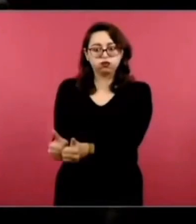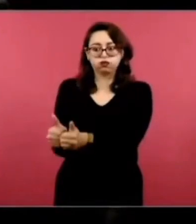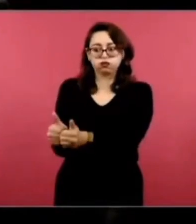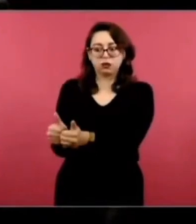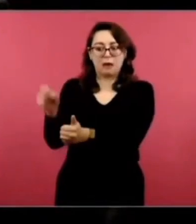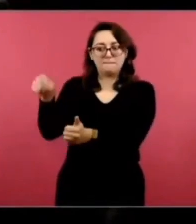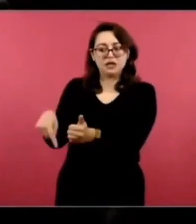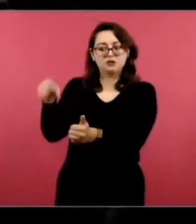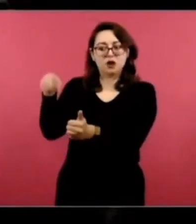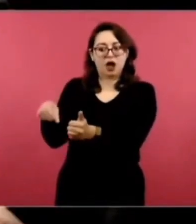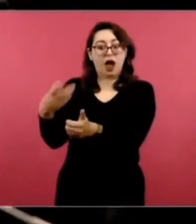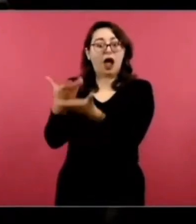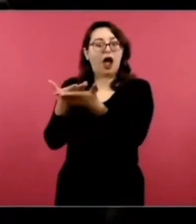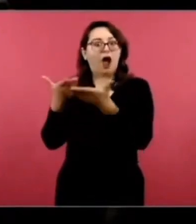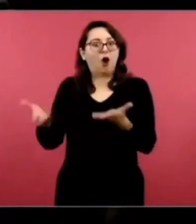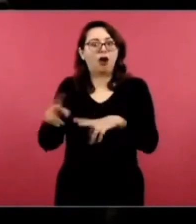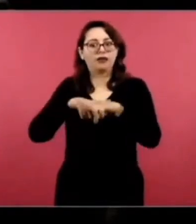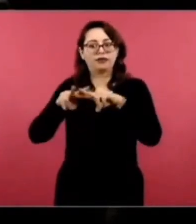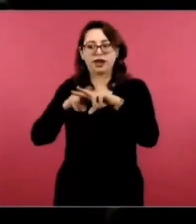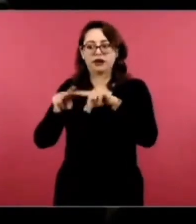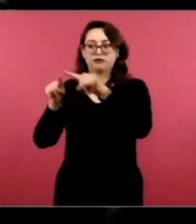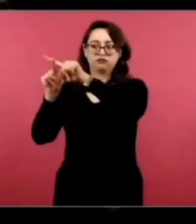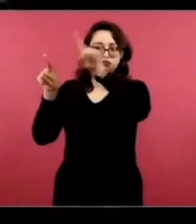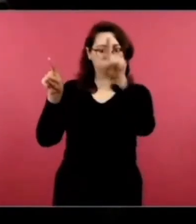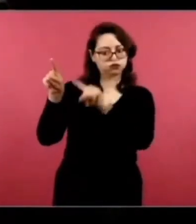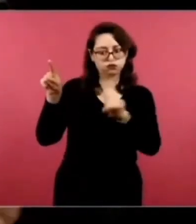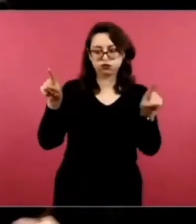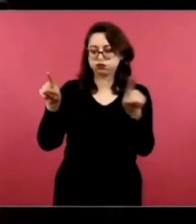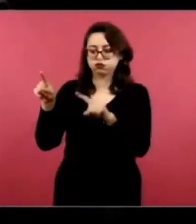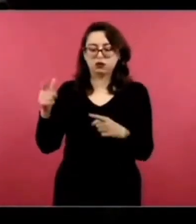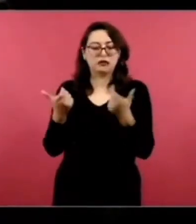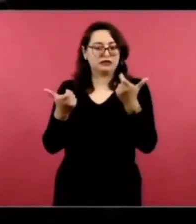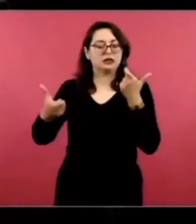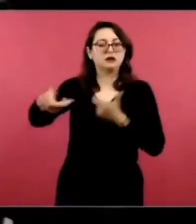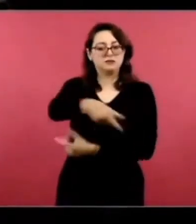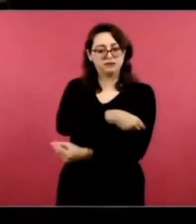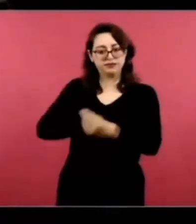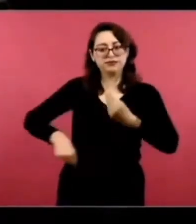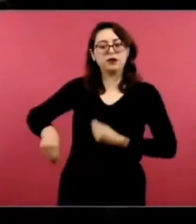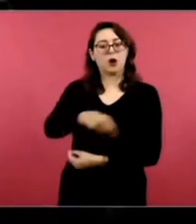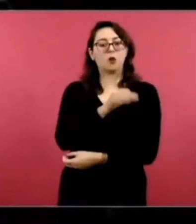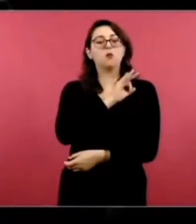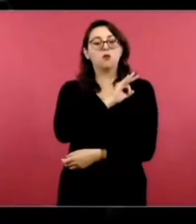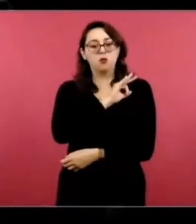2021, Fonatur, junto con el INAES, el Instituto Nacional de Economía Solidaria, Social,